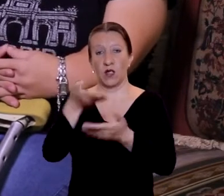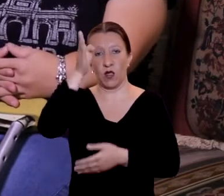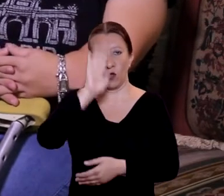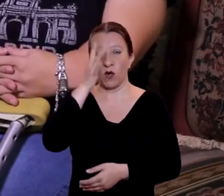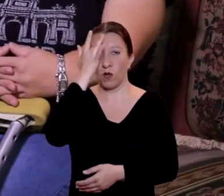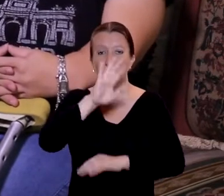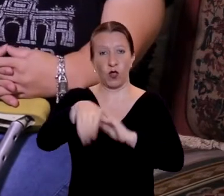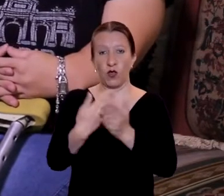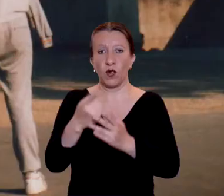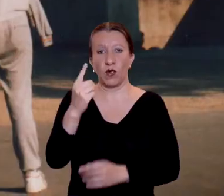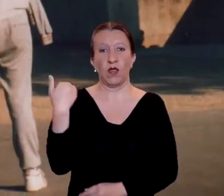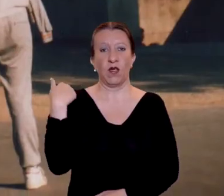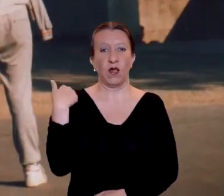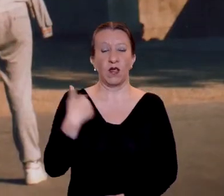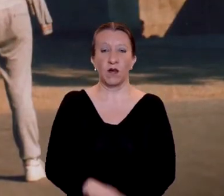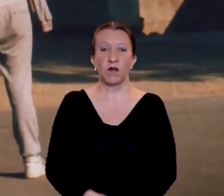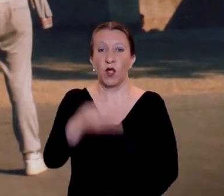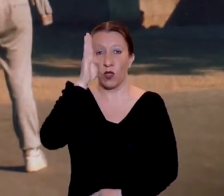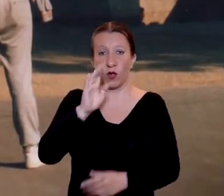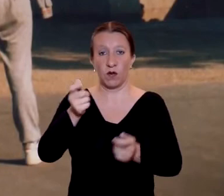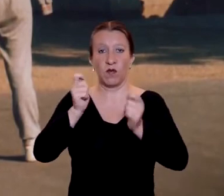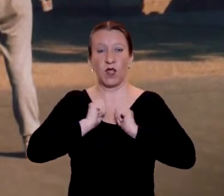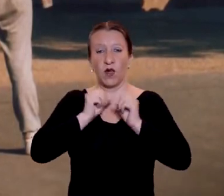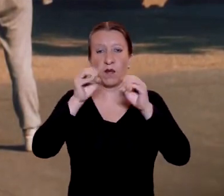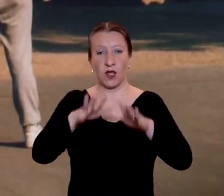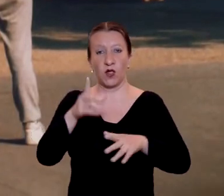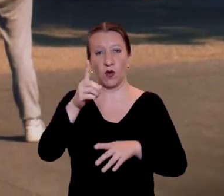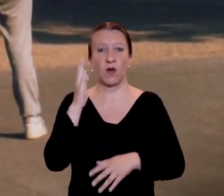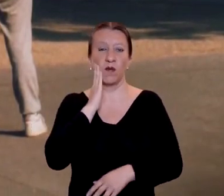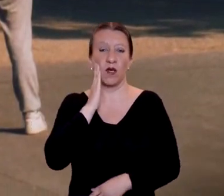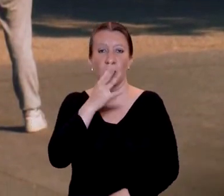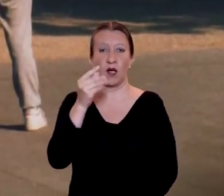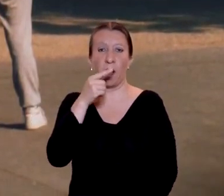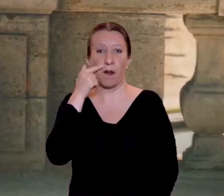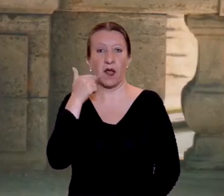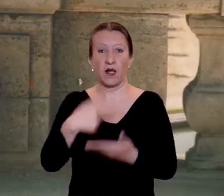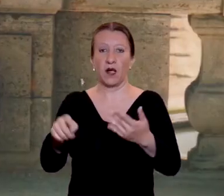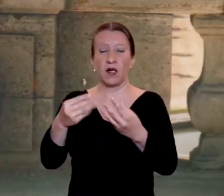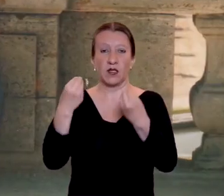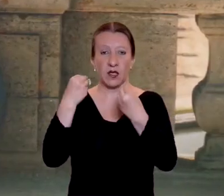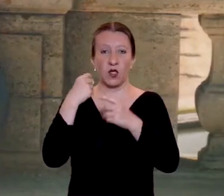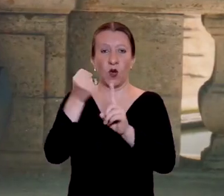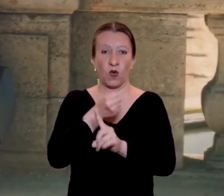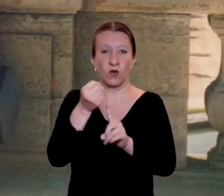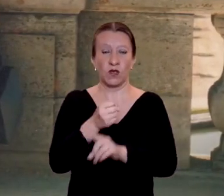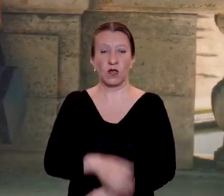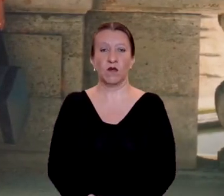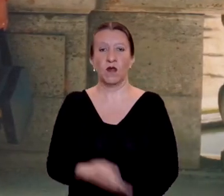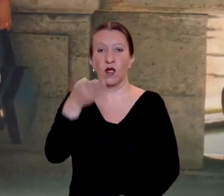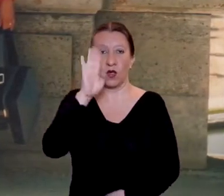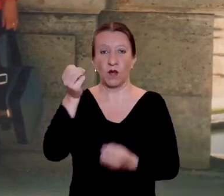Dios por todo lo que uno tiene. Dios me ha dado la bendición de tener una madre y un padre que me enseñaron a luchar. Me